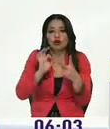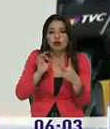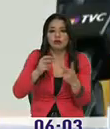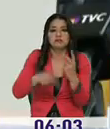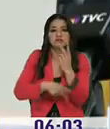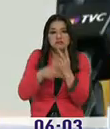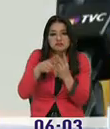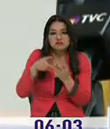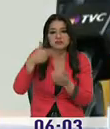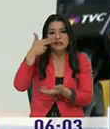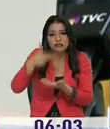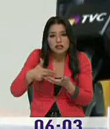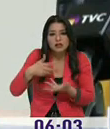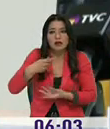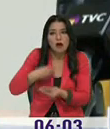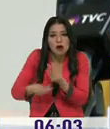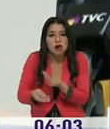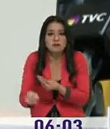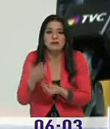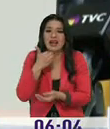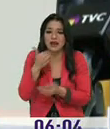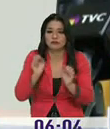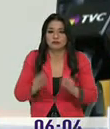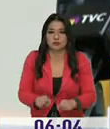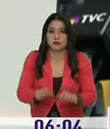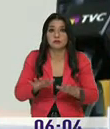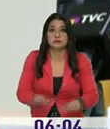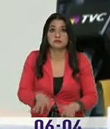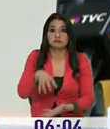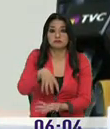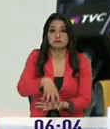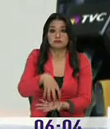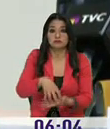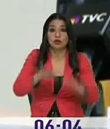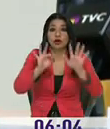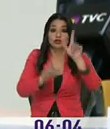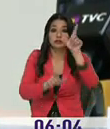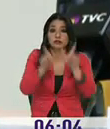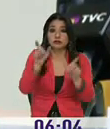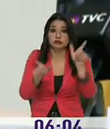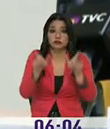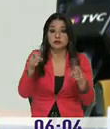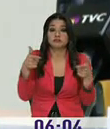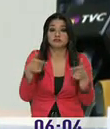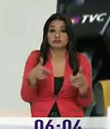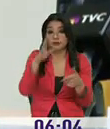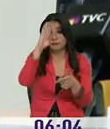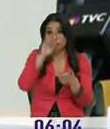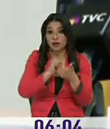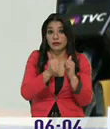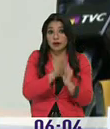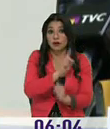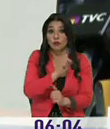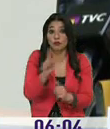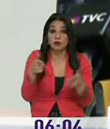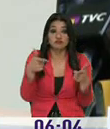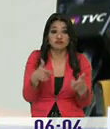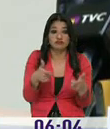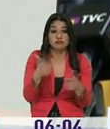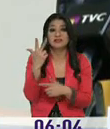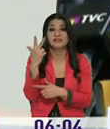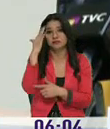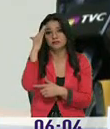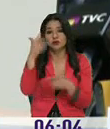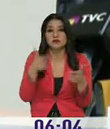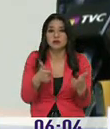aquí en la provincia tenemos en la actualidad ocho personas que se encuentran custodiadas a diario por tres